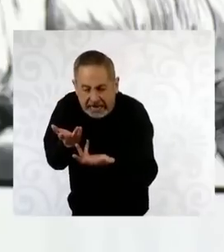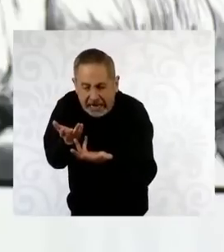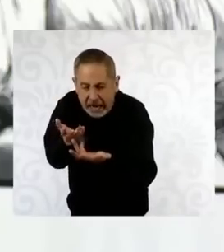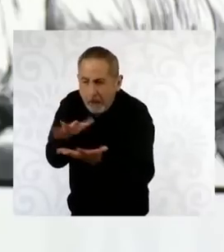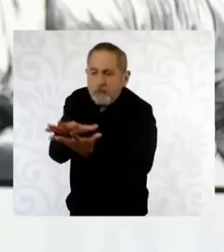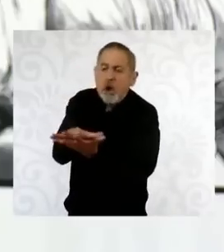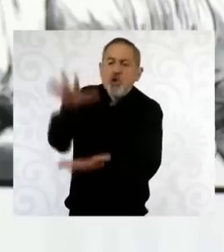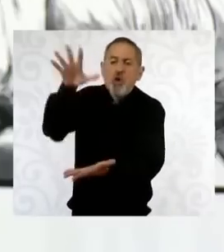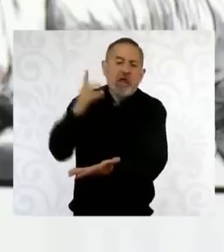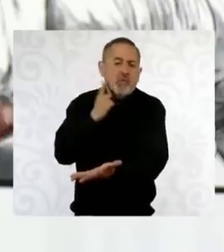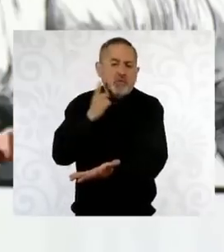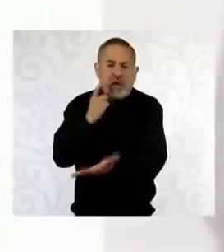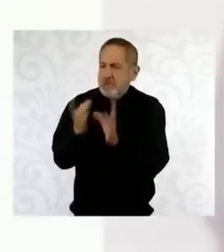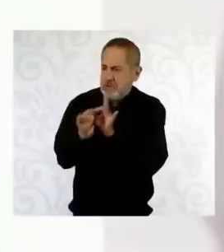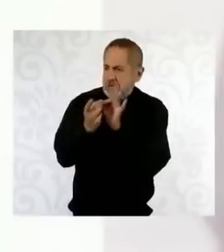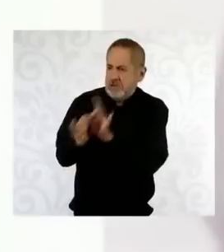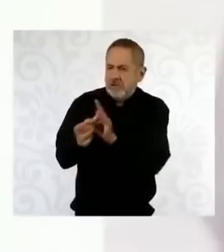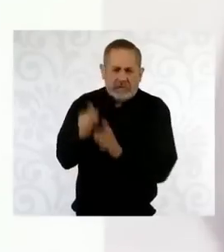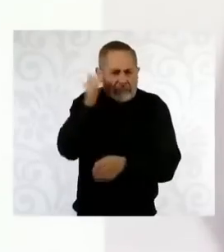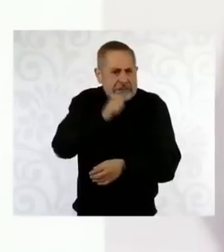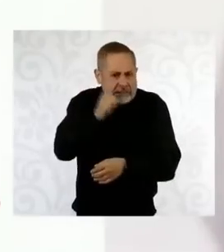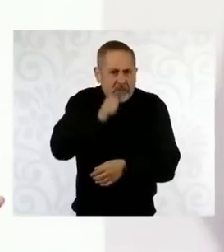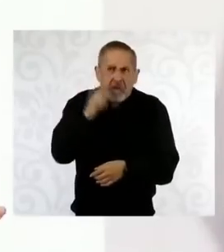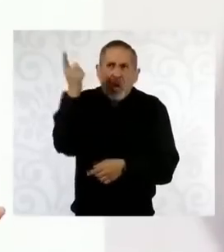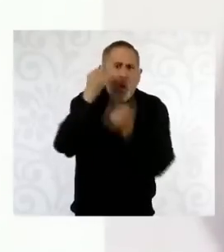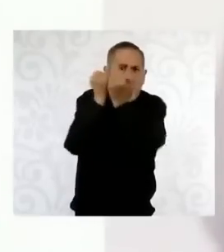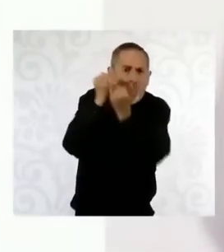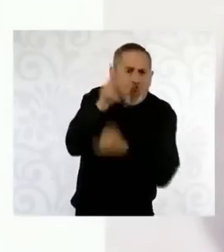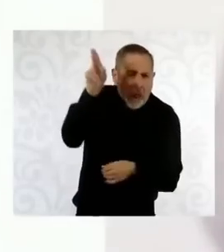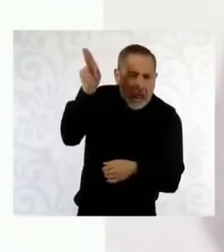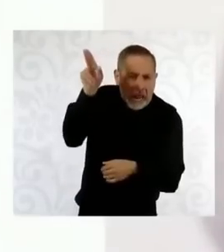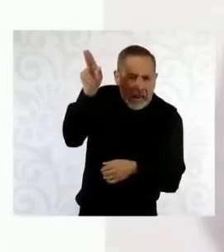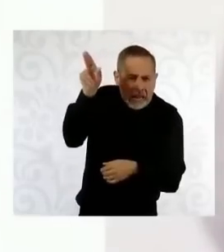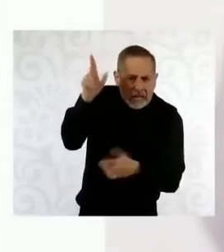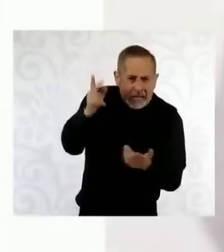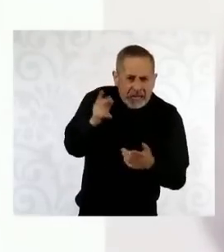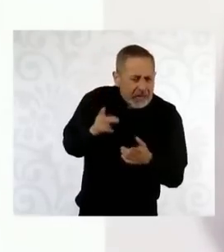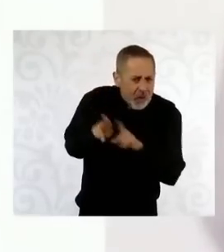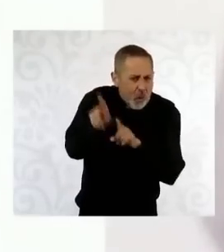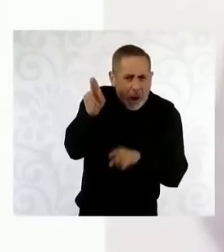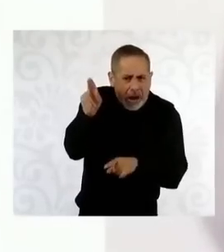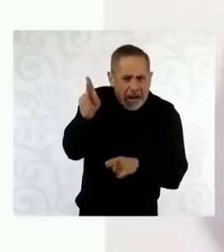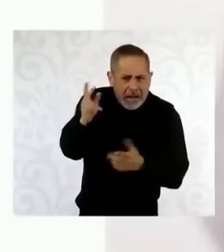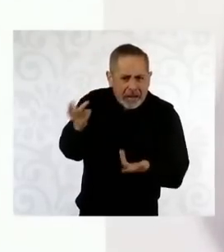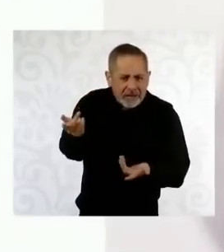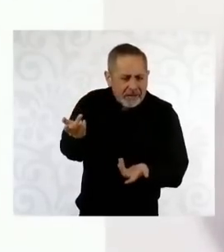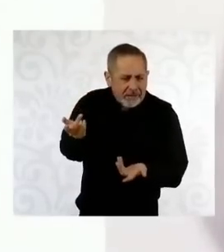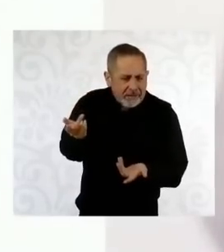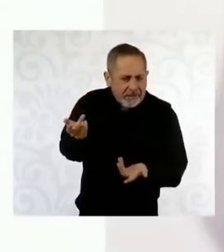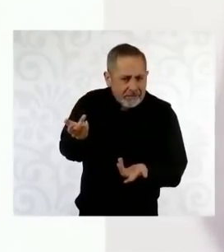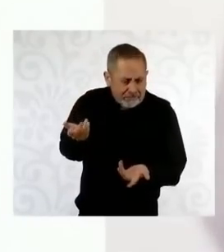busca tener la mayoría en los congresos.